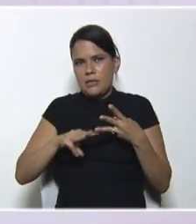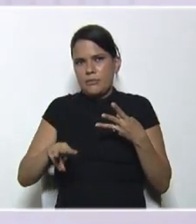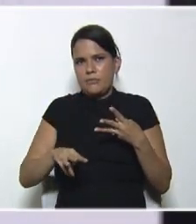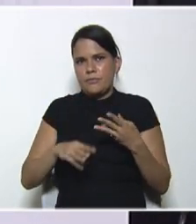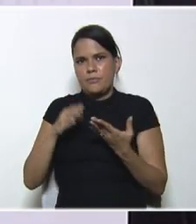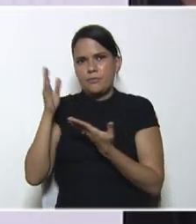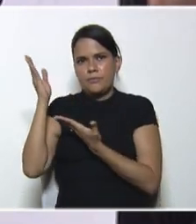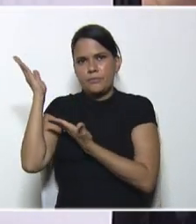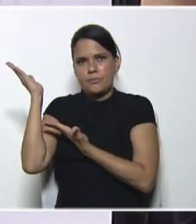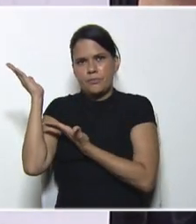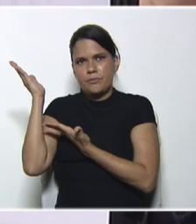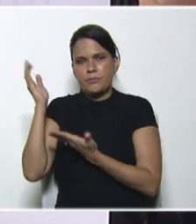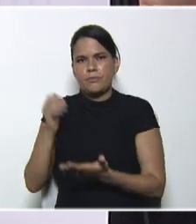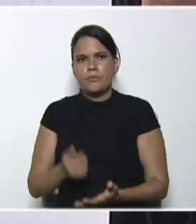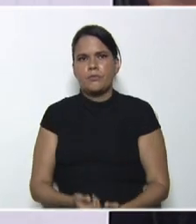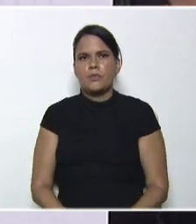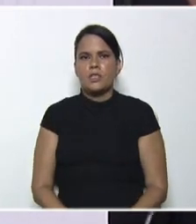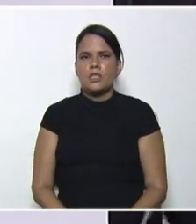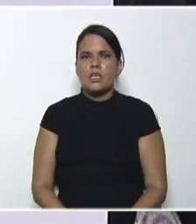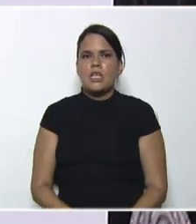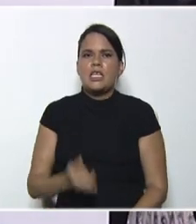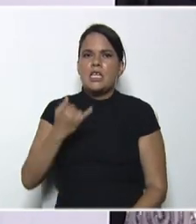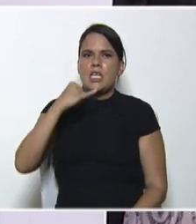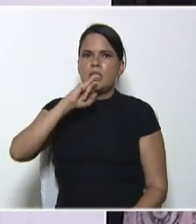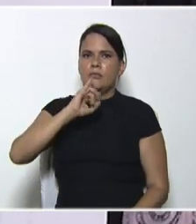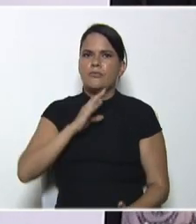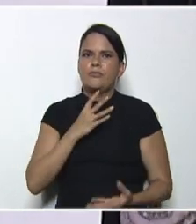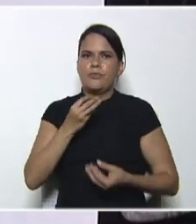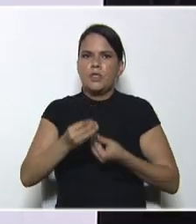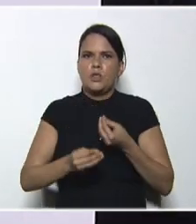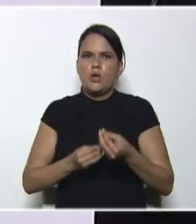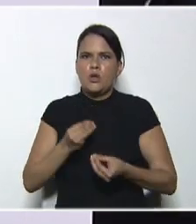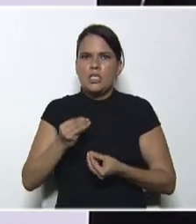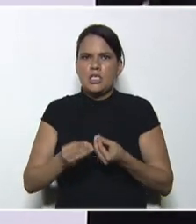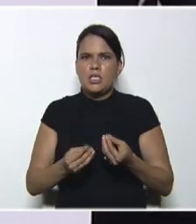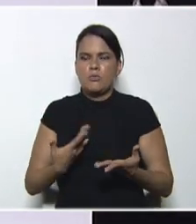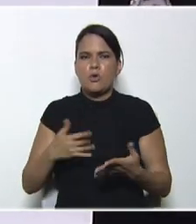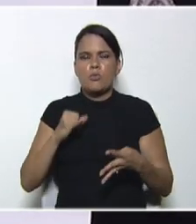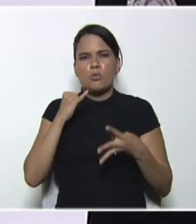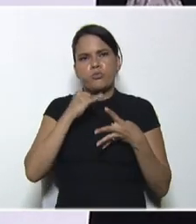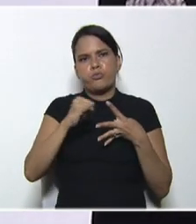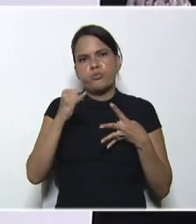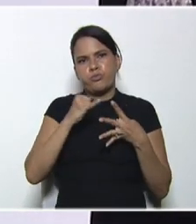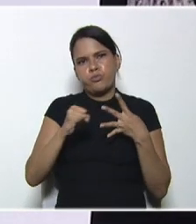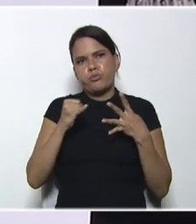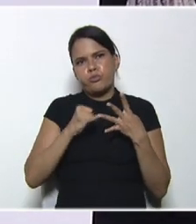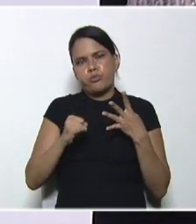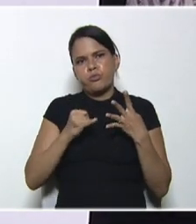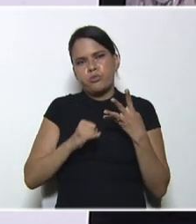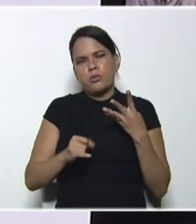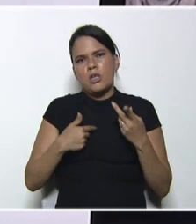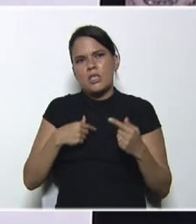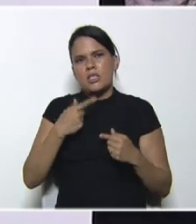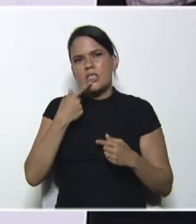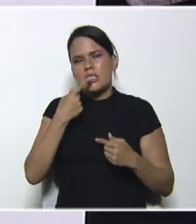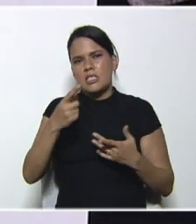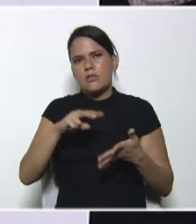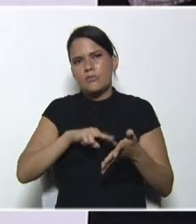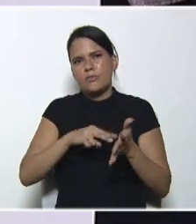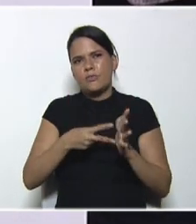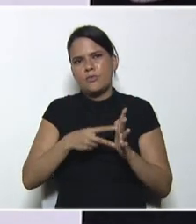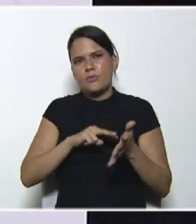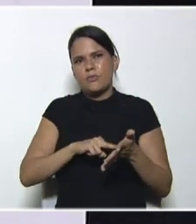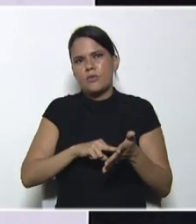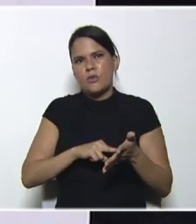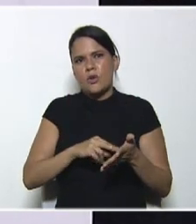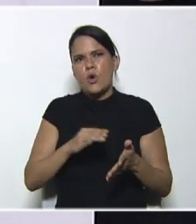cambios químicos, y allí lo elaboramos a través de un índice diciendo el concepto o